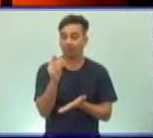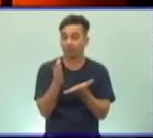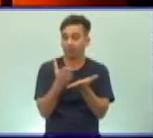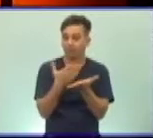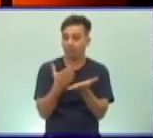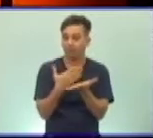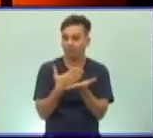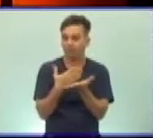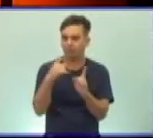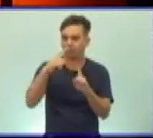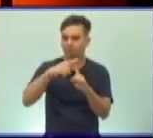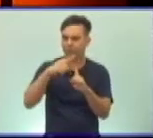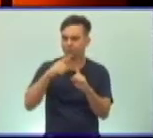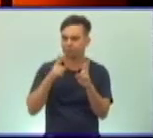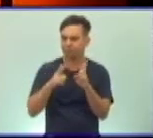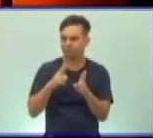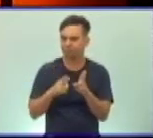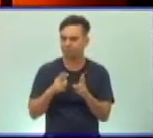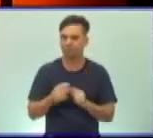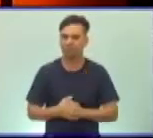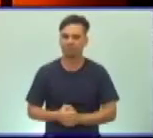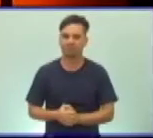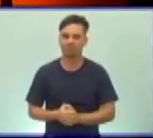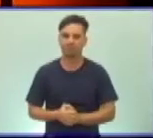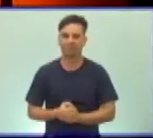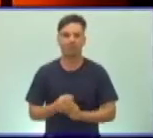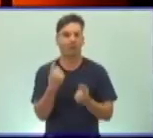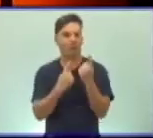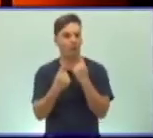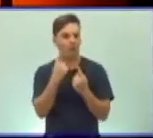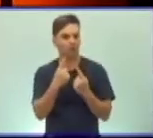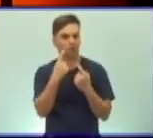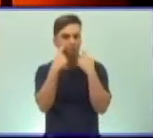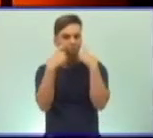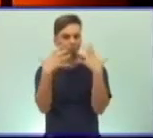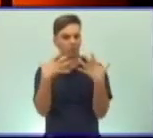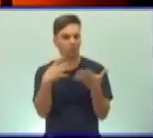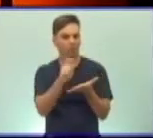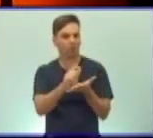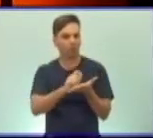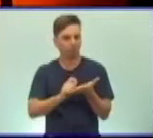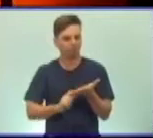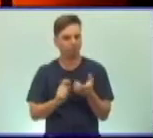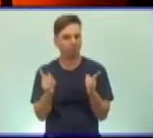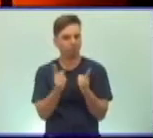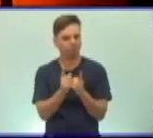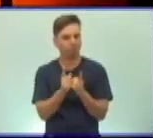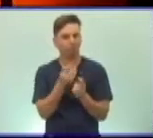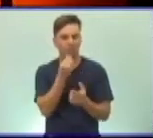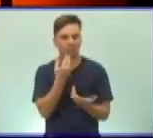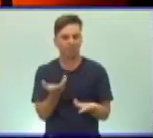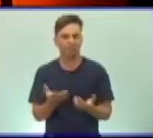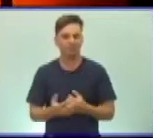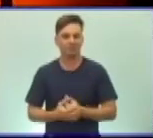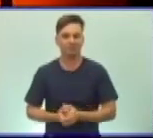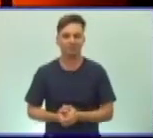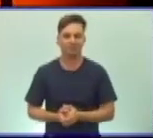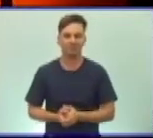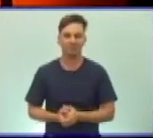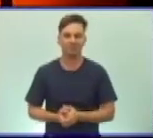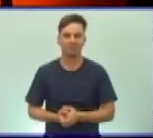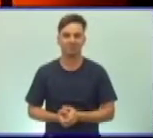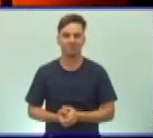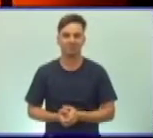Y si les hace falta alguna nota importante, entonces también la toman.